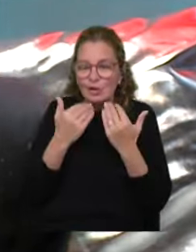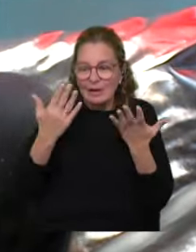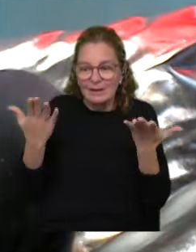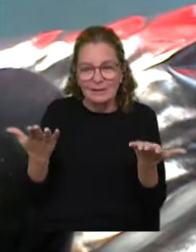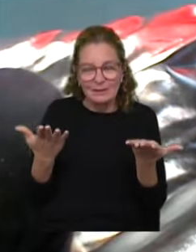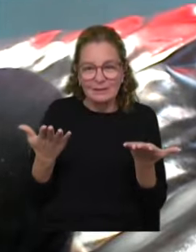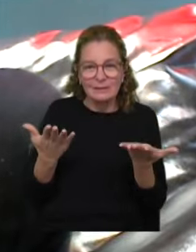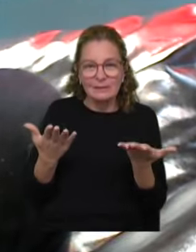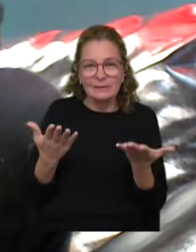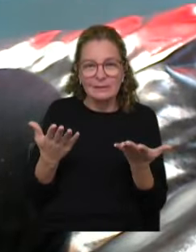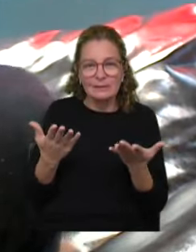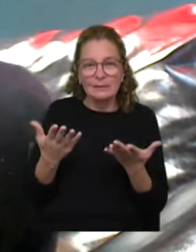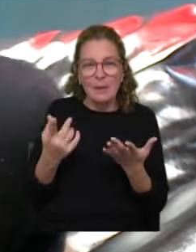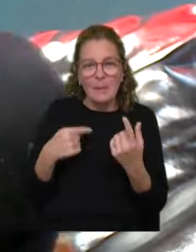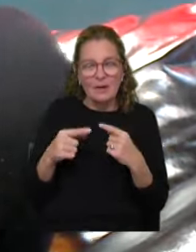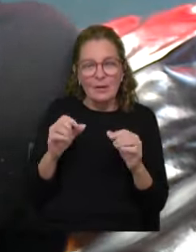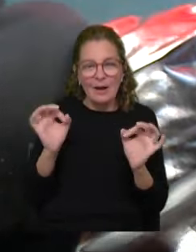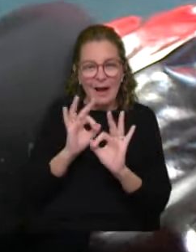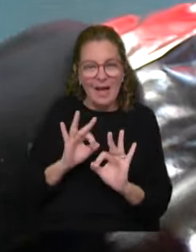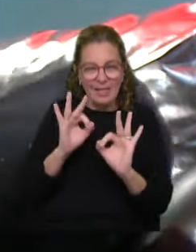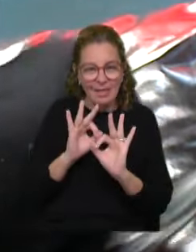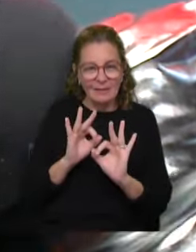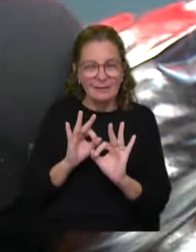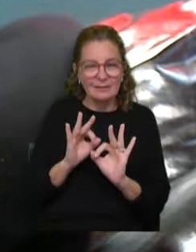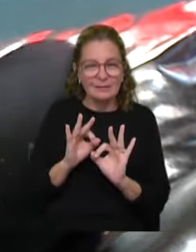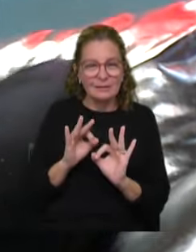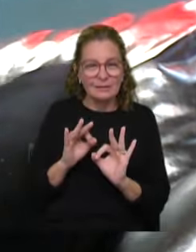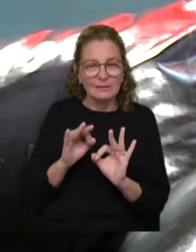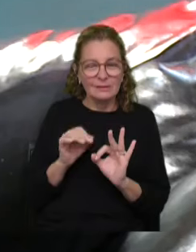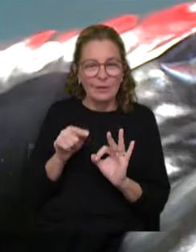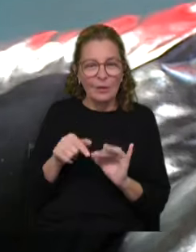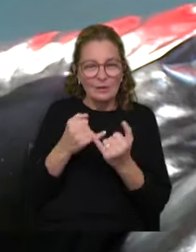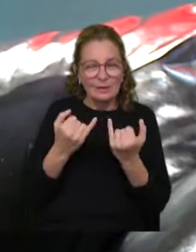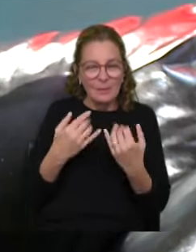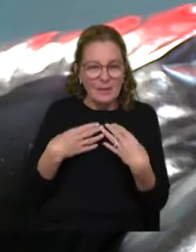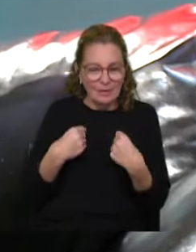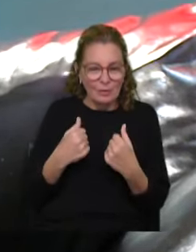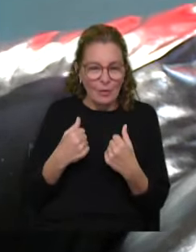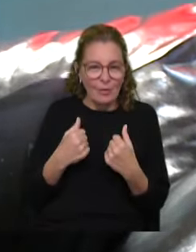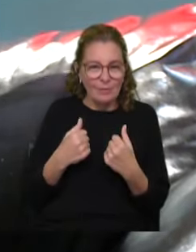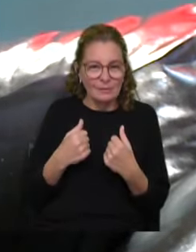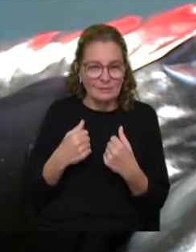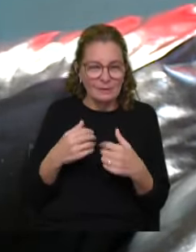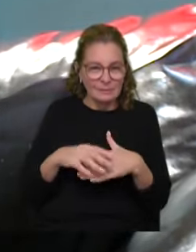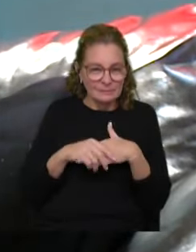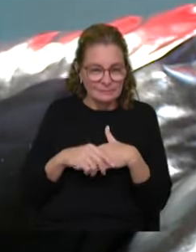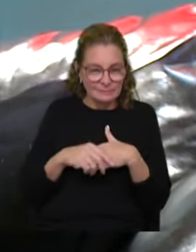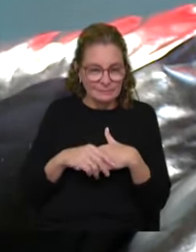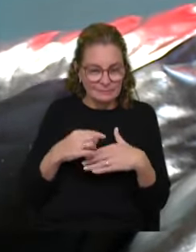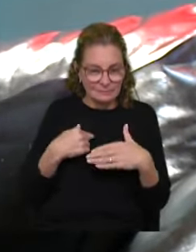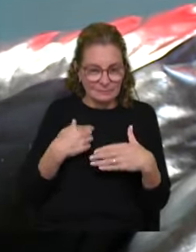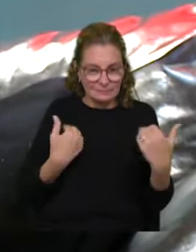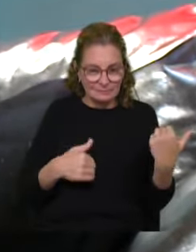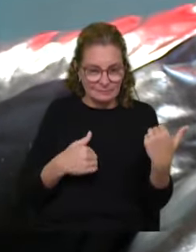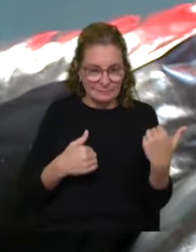Claro. Pero nada, sí, yo digo, creo que hoy en día me siento mucho más amigo de mi instrumento,